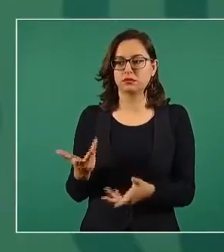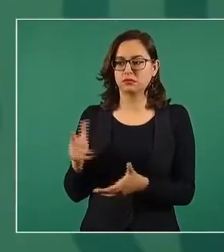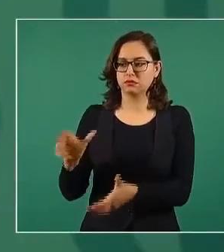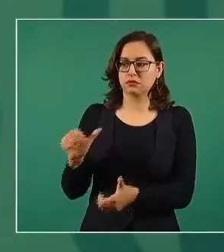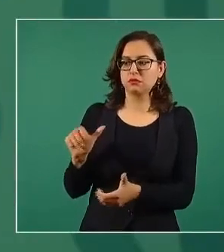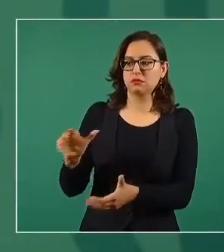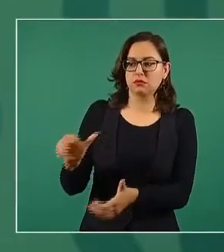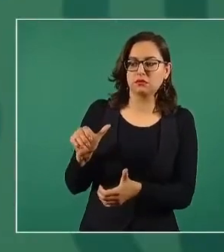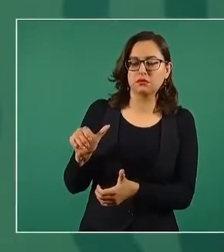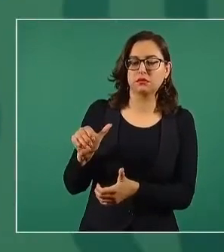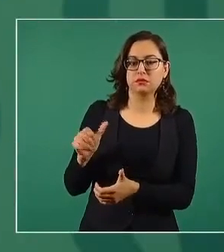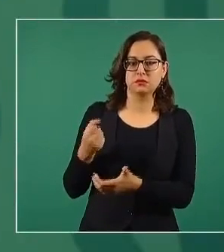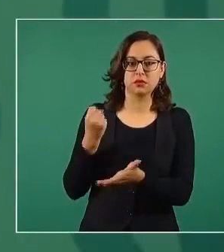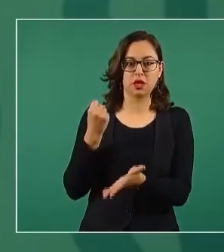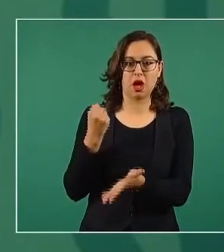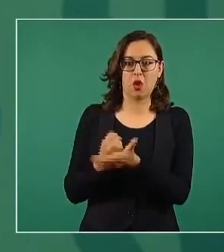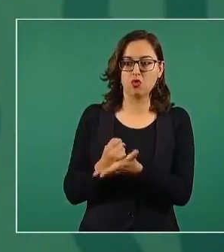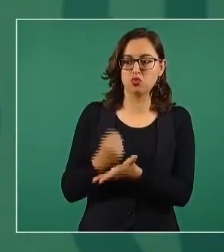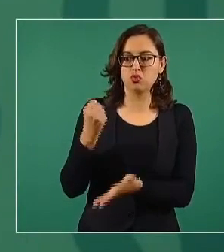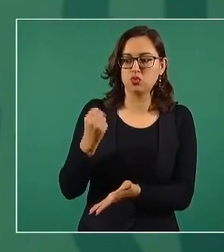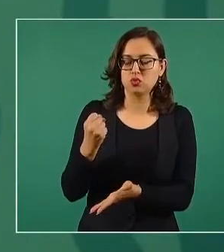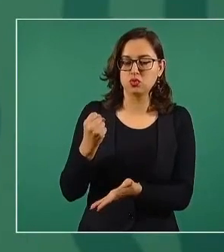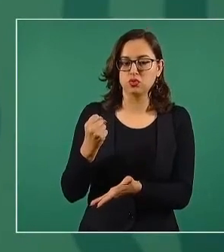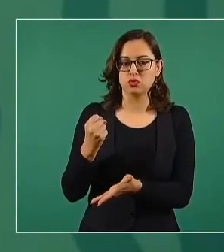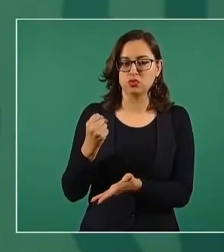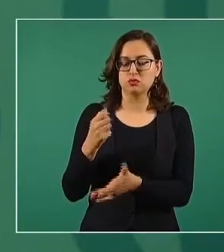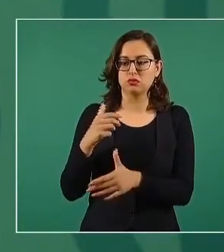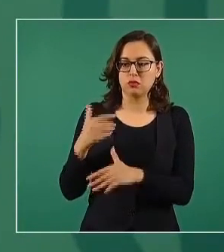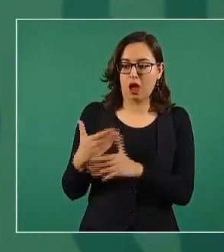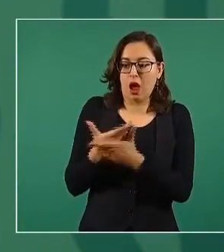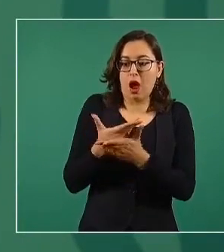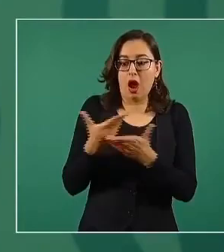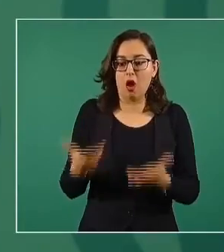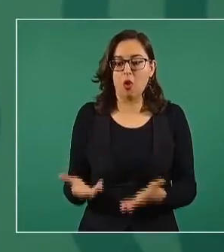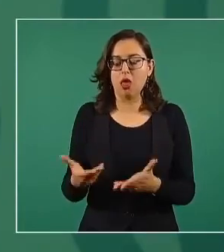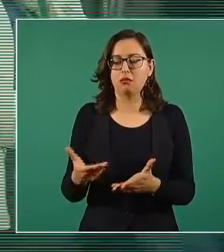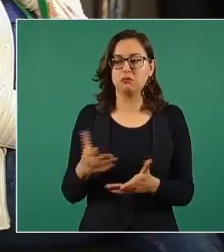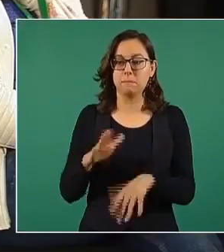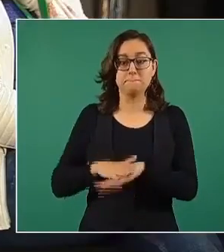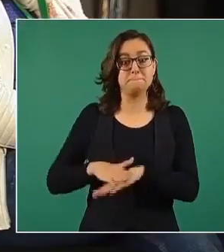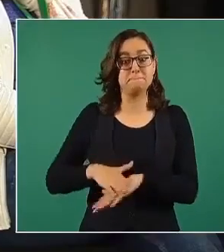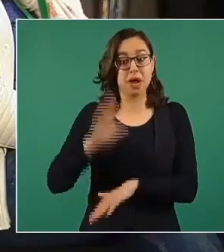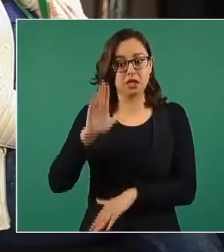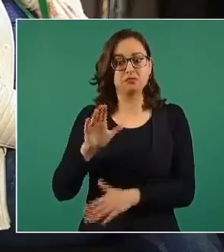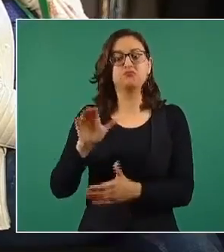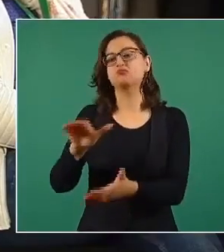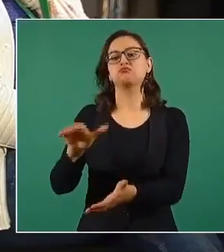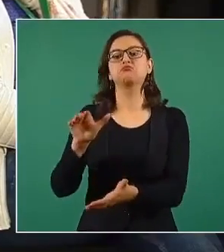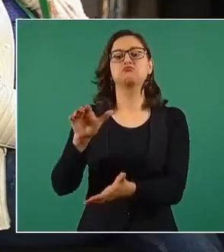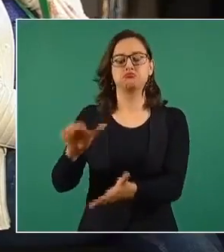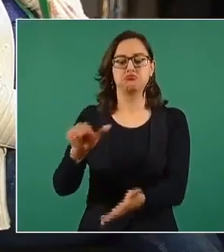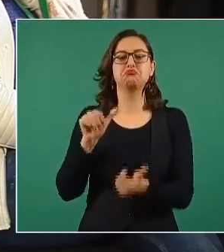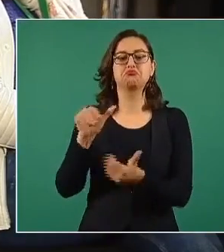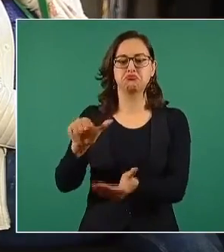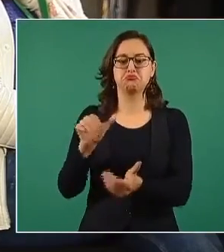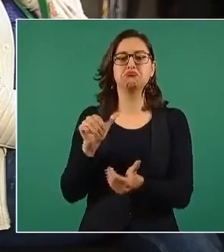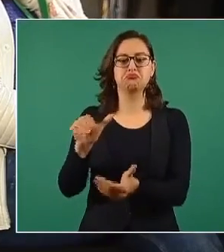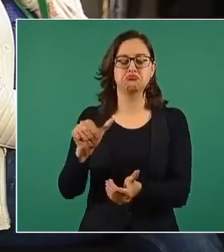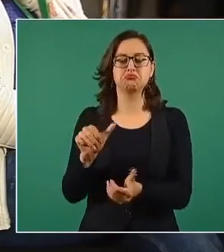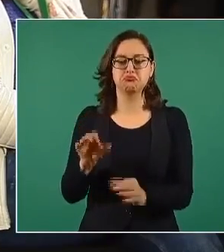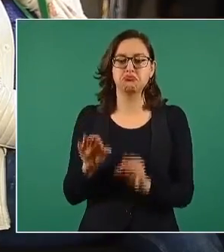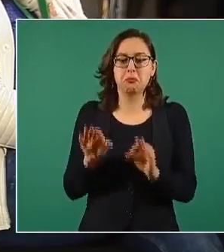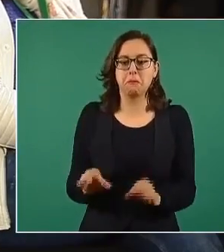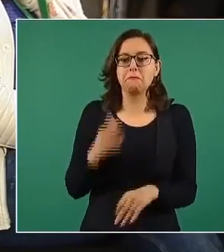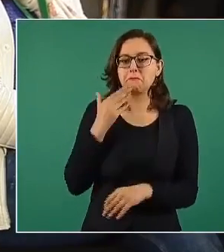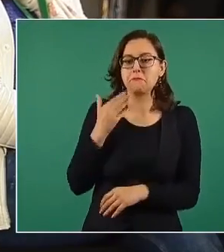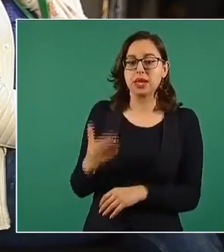autorizado cuando se aprobó la ley de ingresos. O sea, vamos bien en recaudación, pero